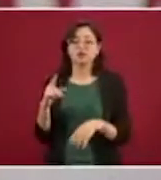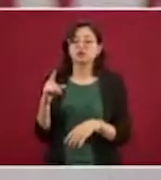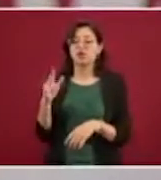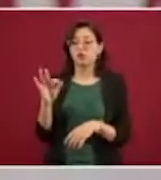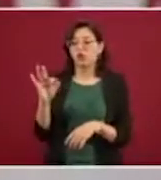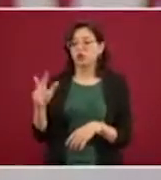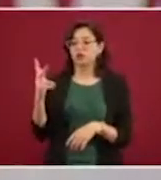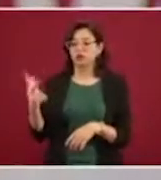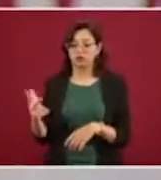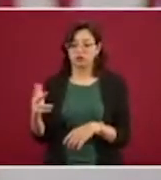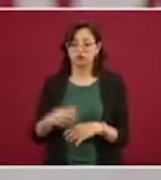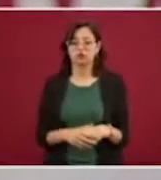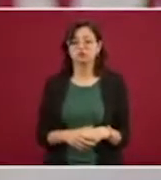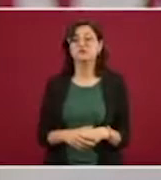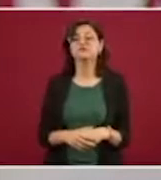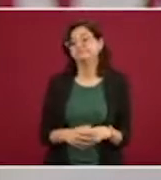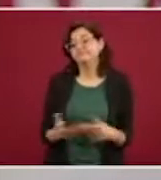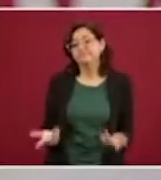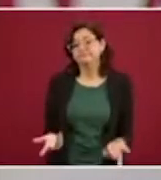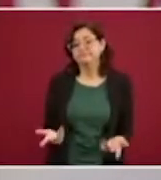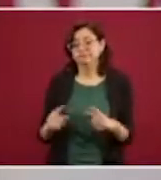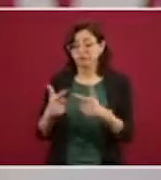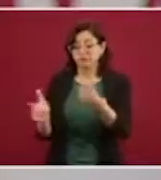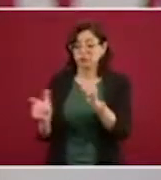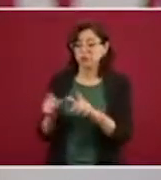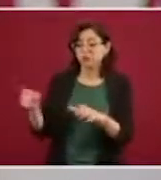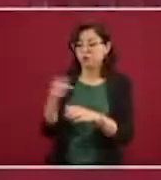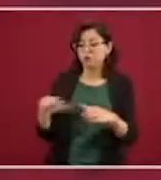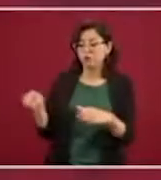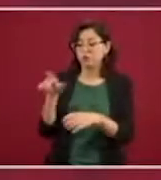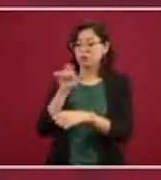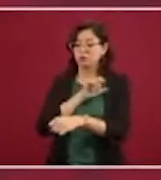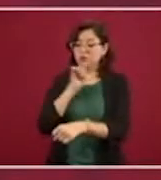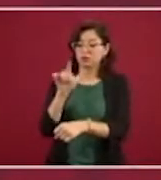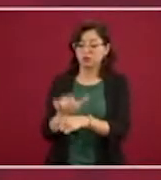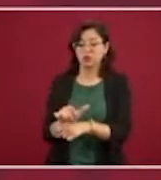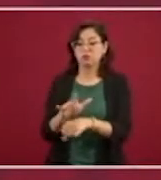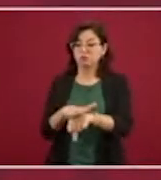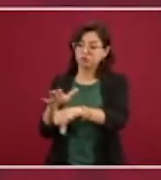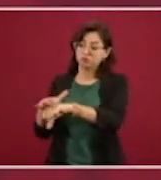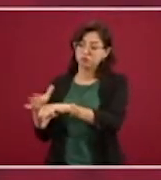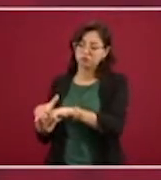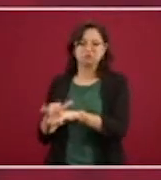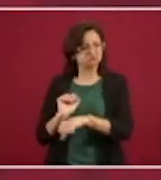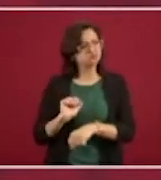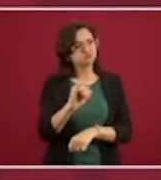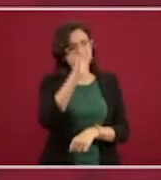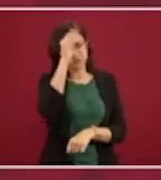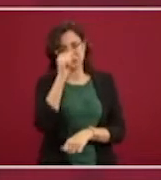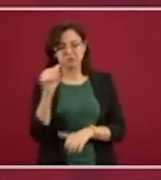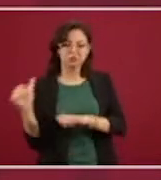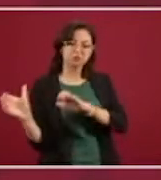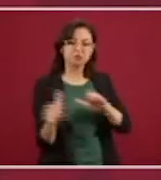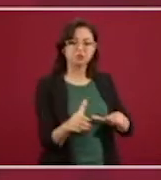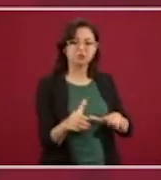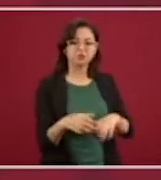nos dicen más que la importancia de este grupo que ha respondido al llamado de la respuesta a la convocatoria.